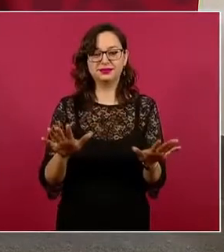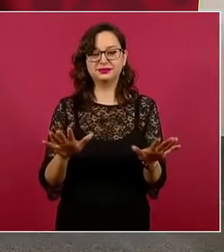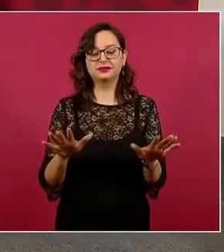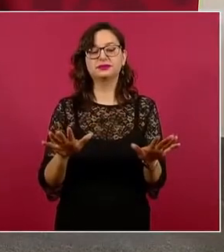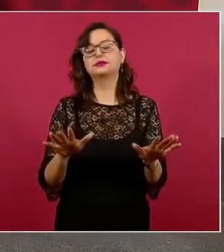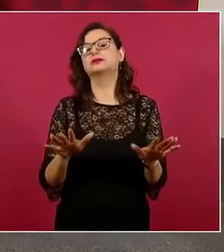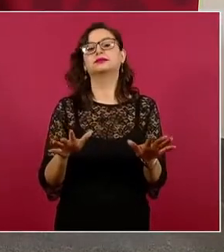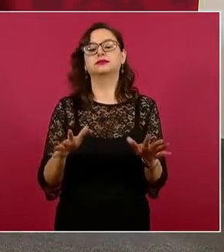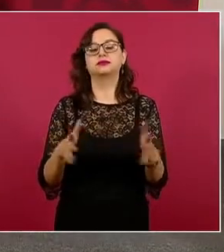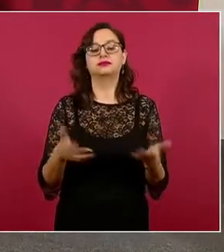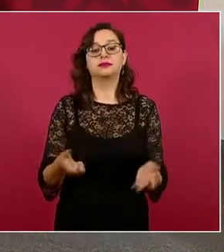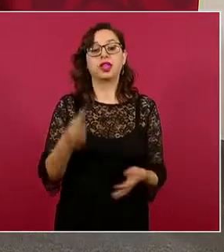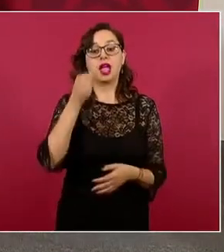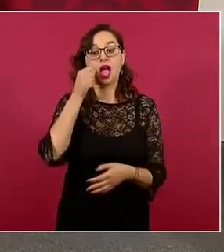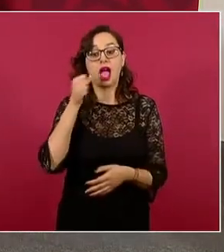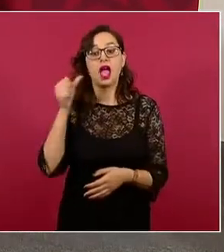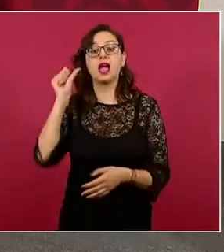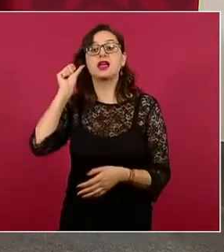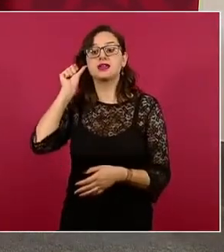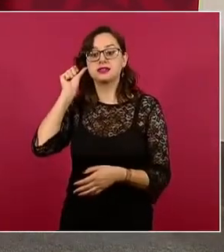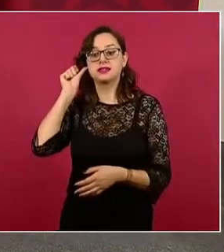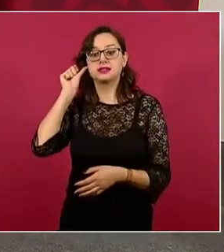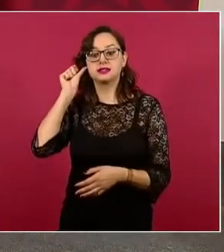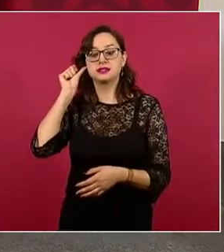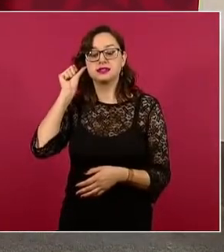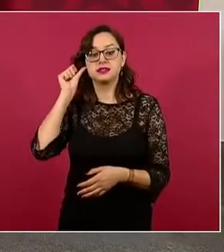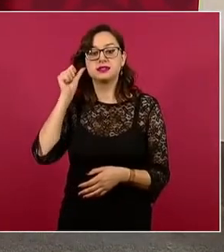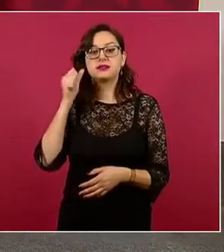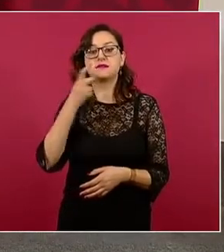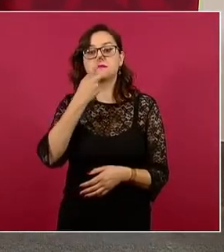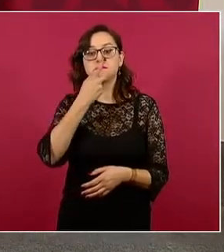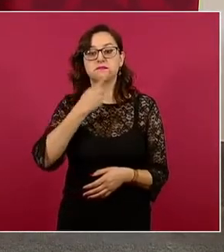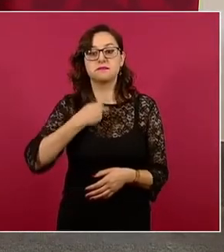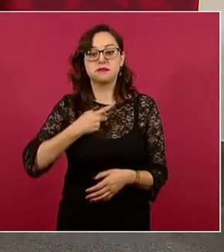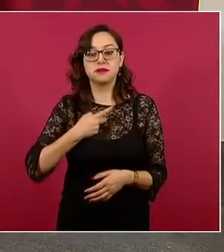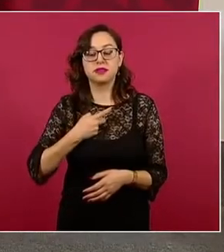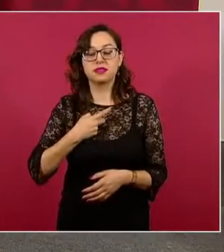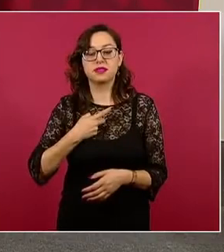se dijo que me la pasé todo el tiempo hablando del